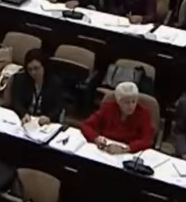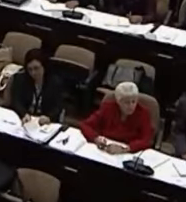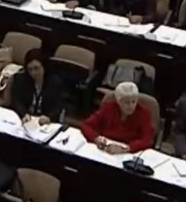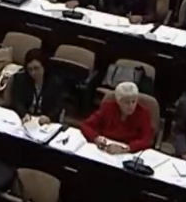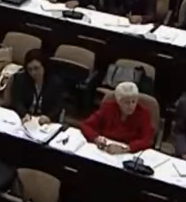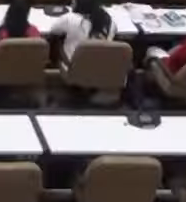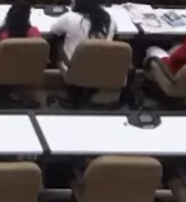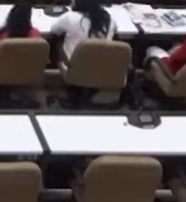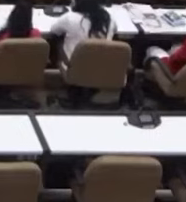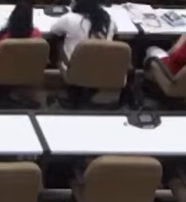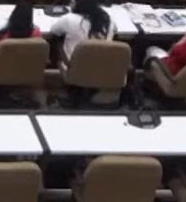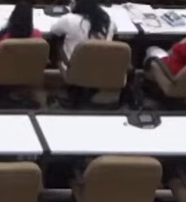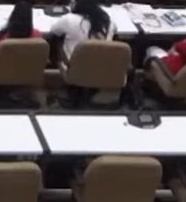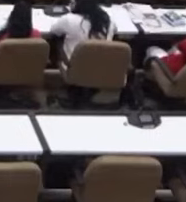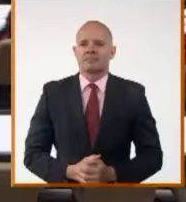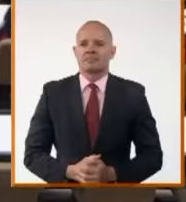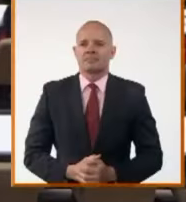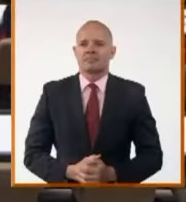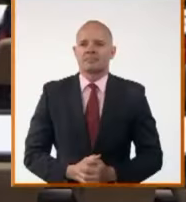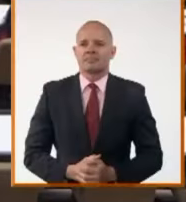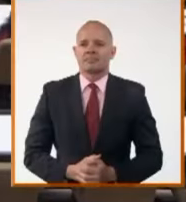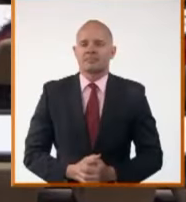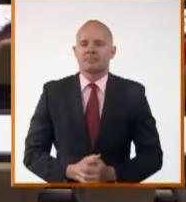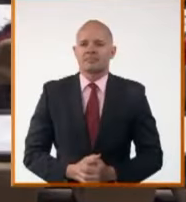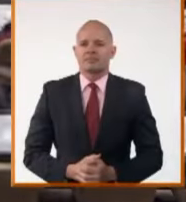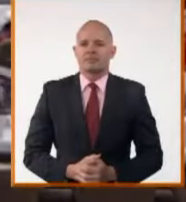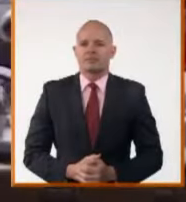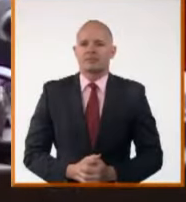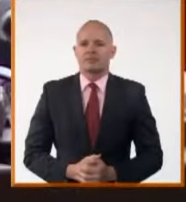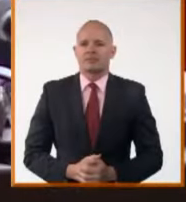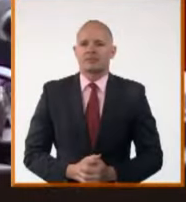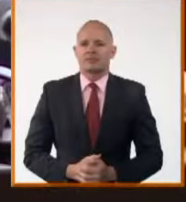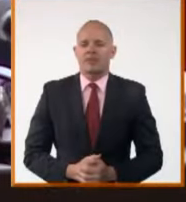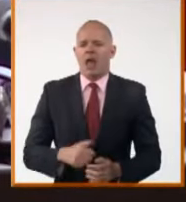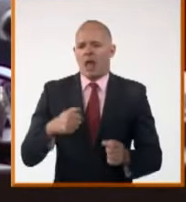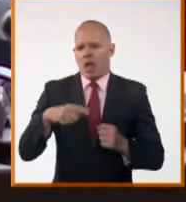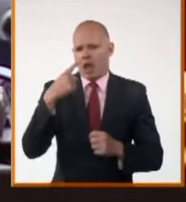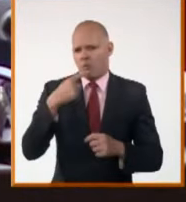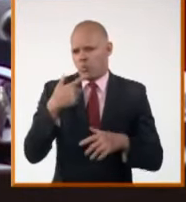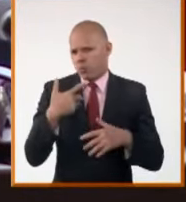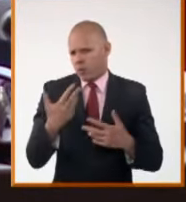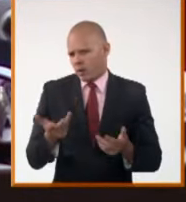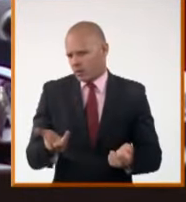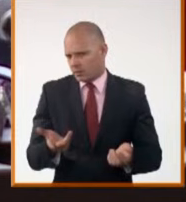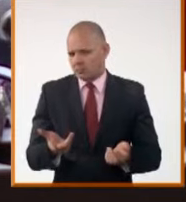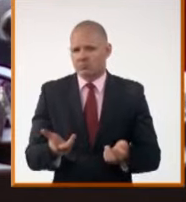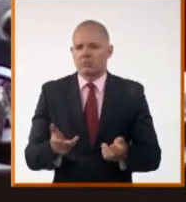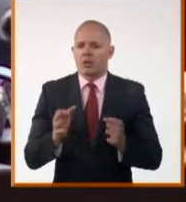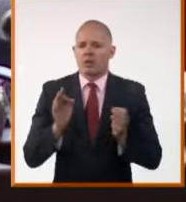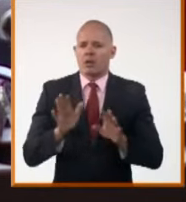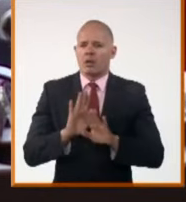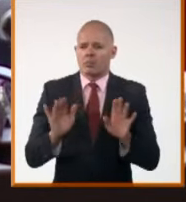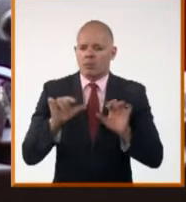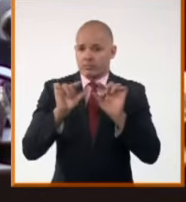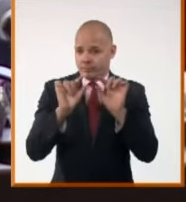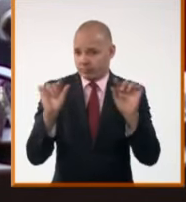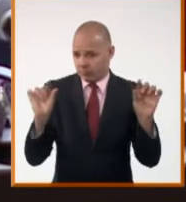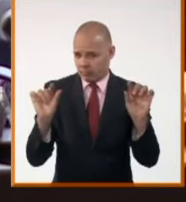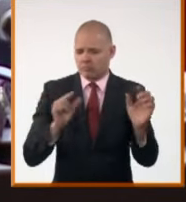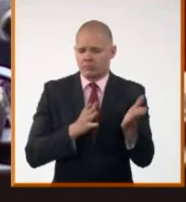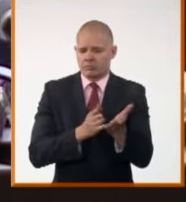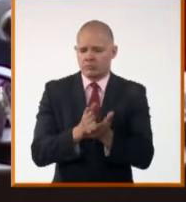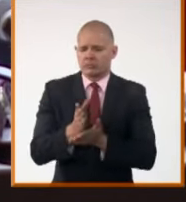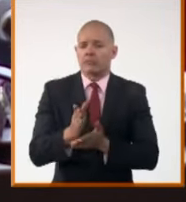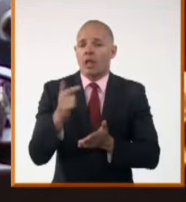parte ya del análisis del tema que estamos, le cedo la palabra